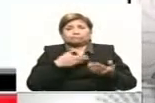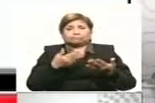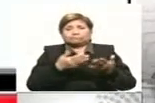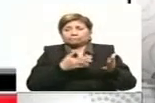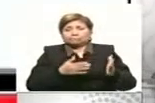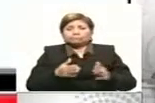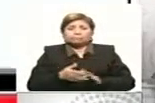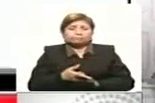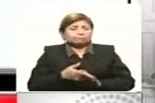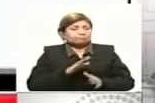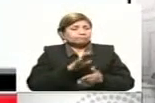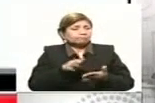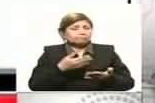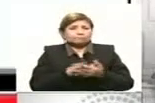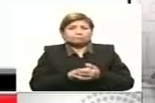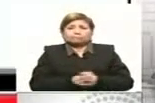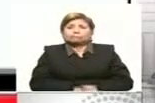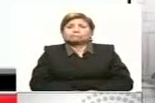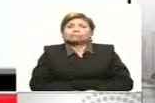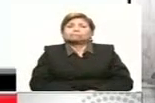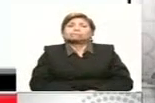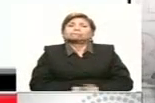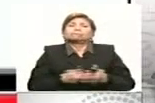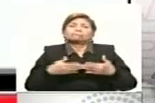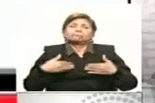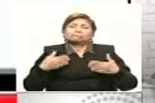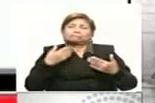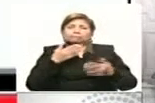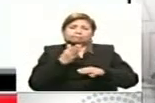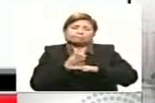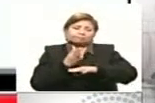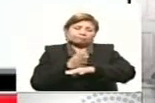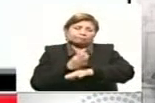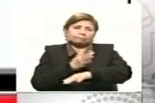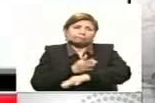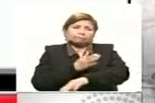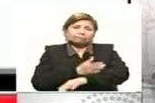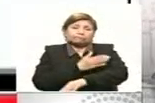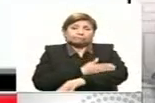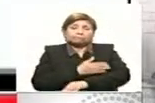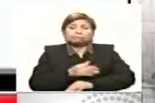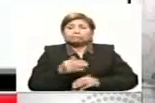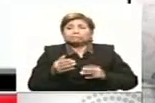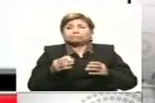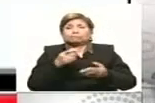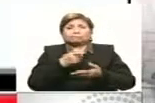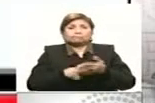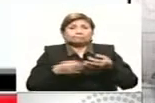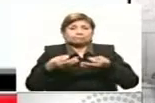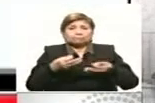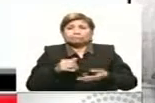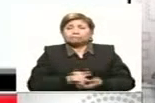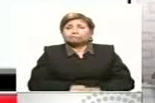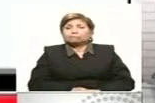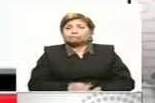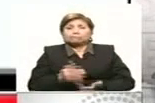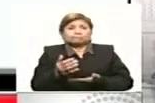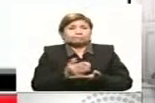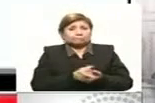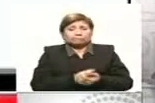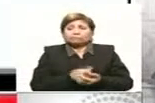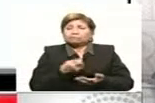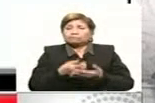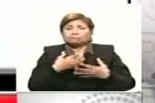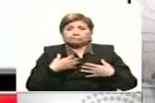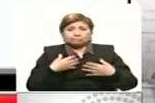¿no? Pero de todas maneras, como podemos ver, hay un avance en el monto presupuestal que ha recibido el sector